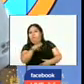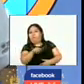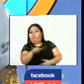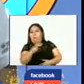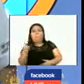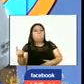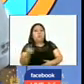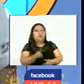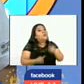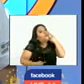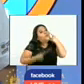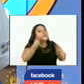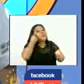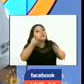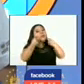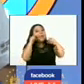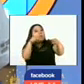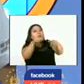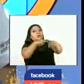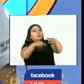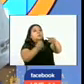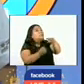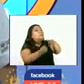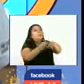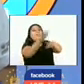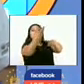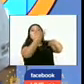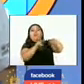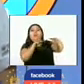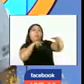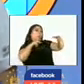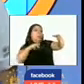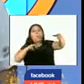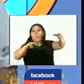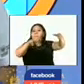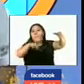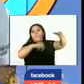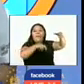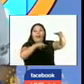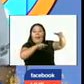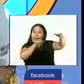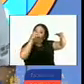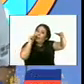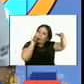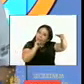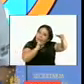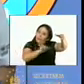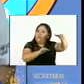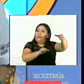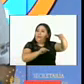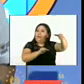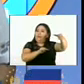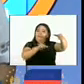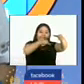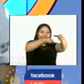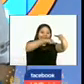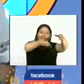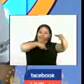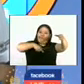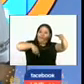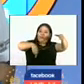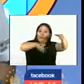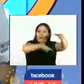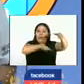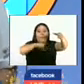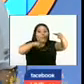turista que ahora mismo está haciendo senderismo en la zona donde todavía sigue el perímetro de